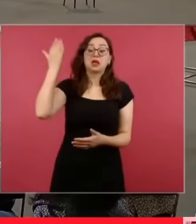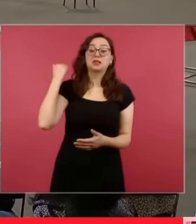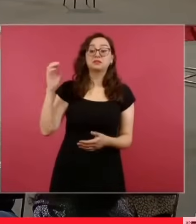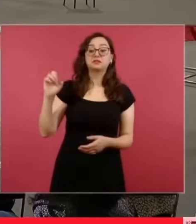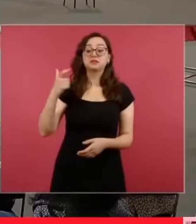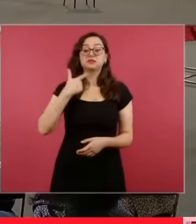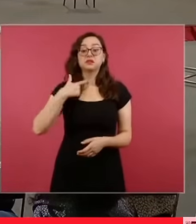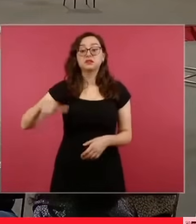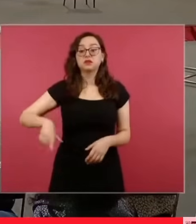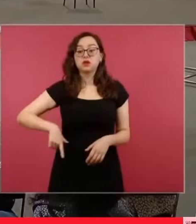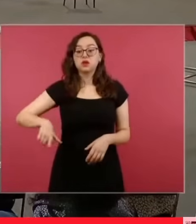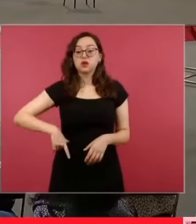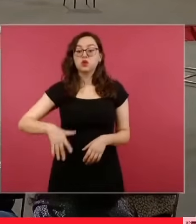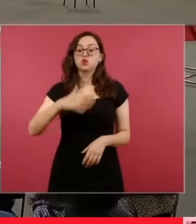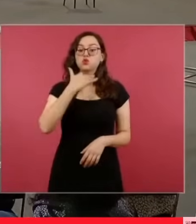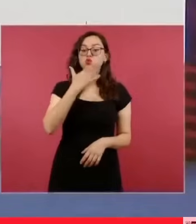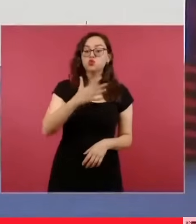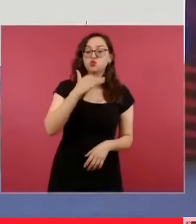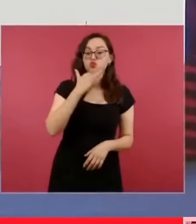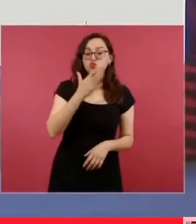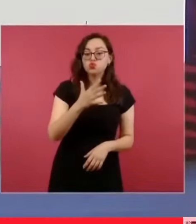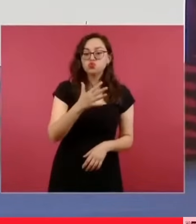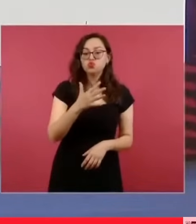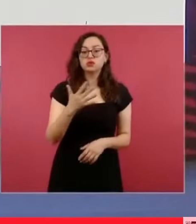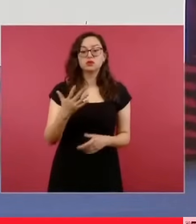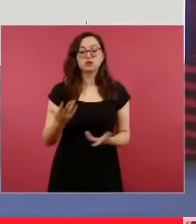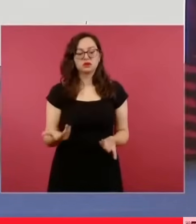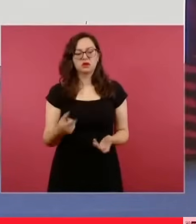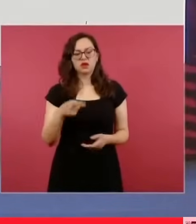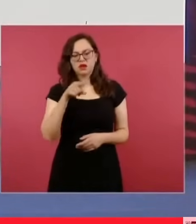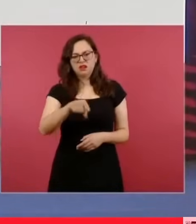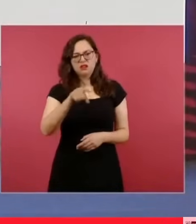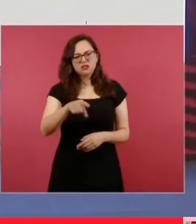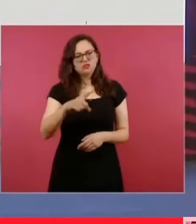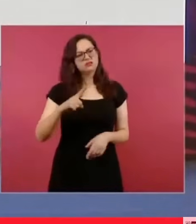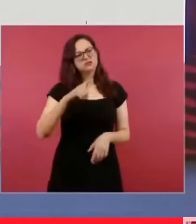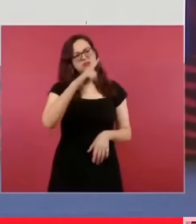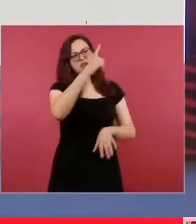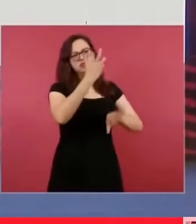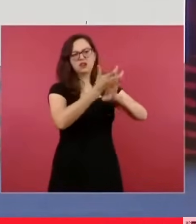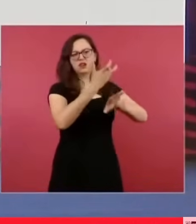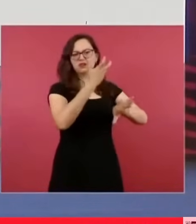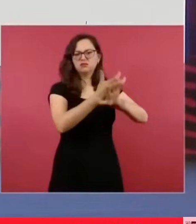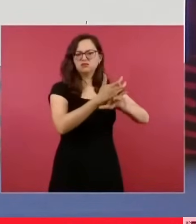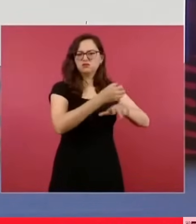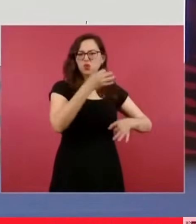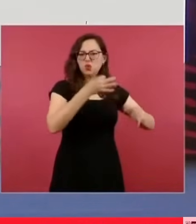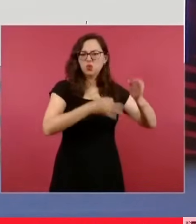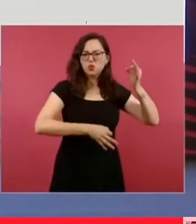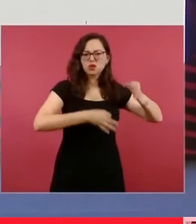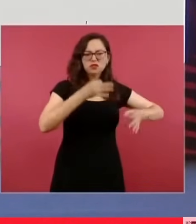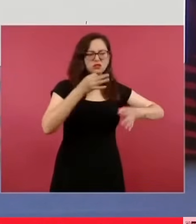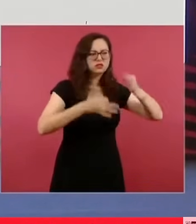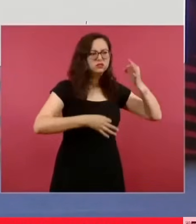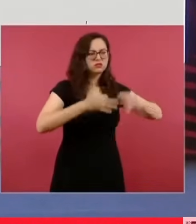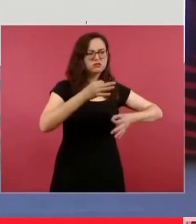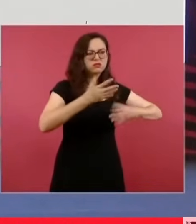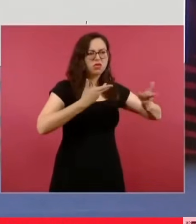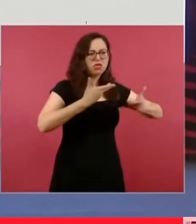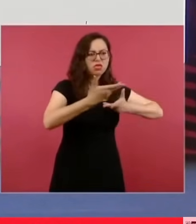esta empresa con el Departamento de Justicia de Estados Unidos a un acuerdo porque